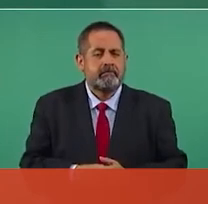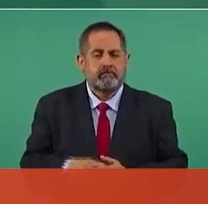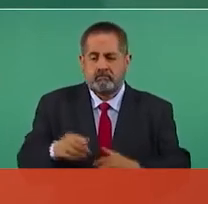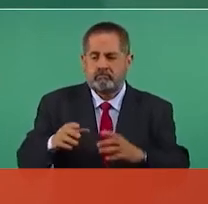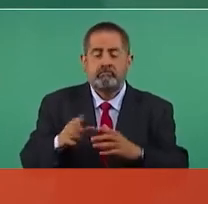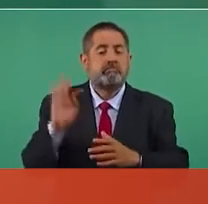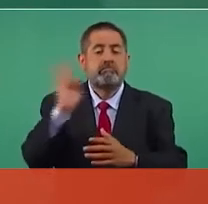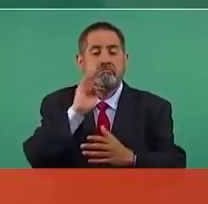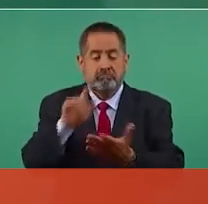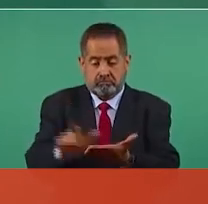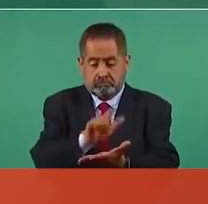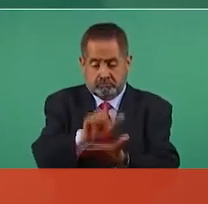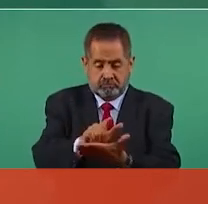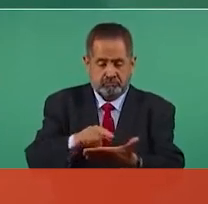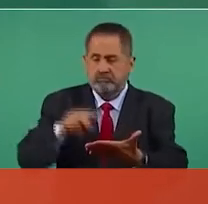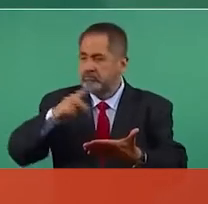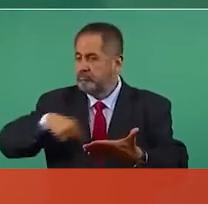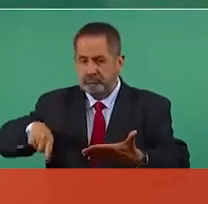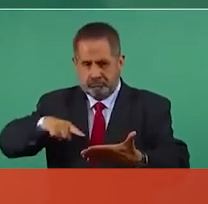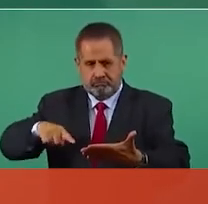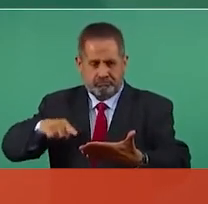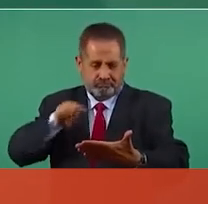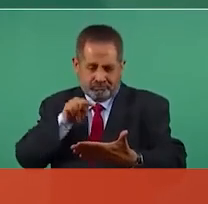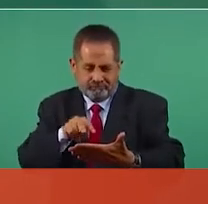declarar inconstitucional